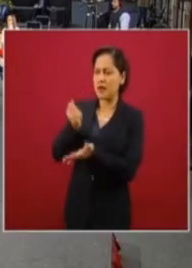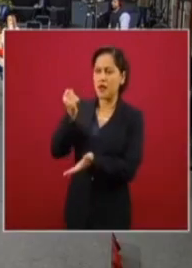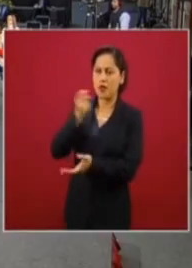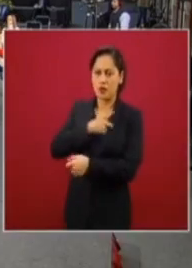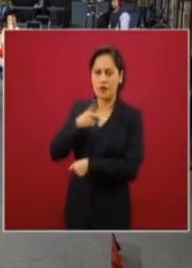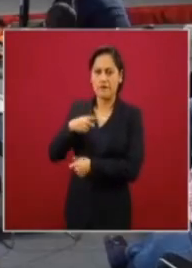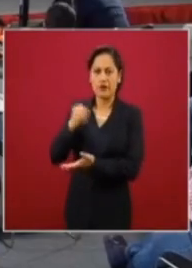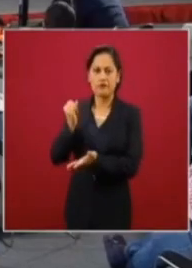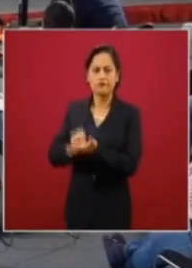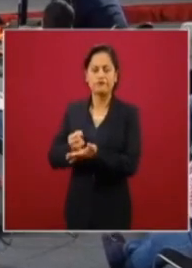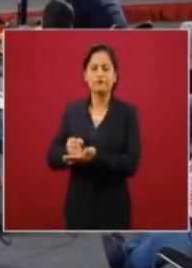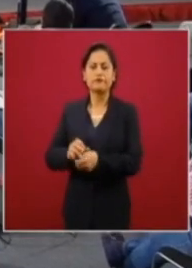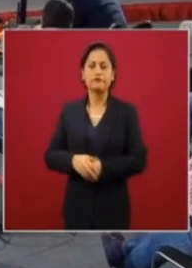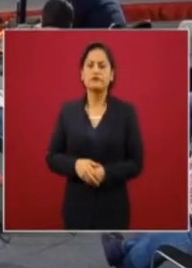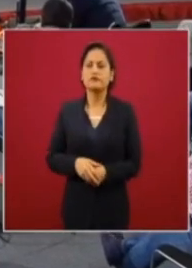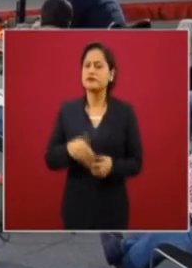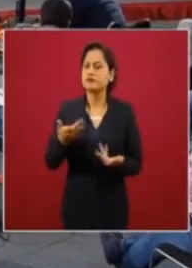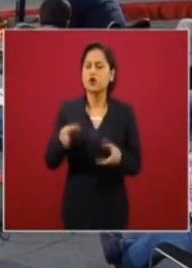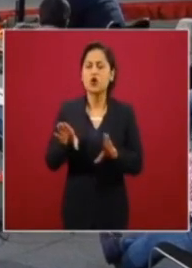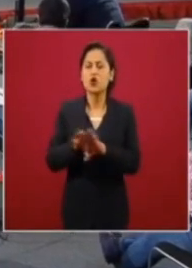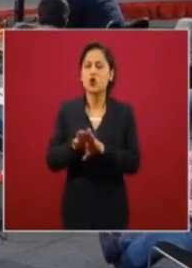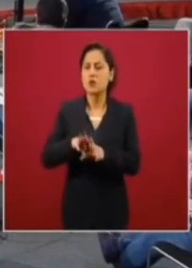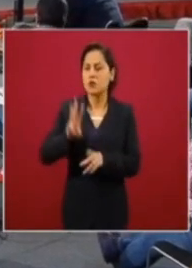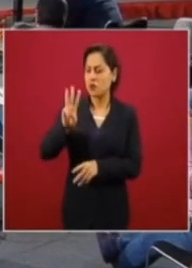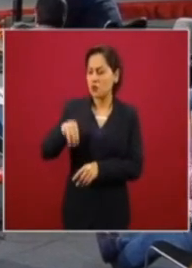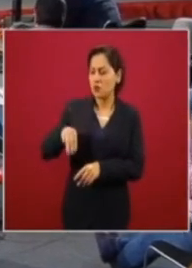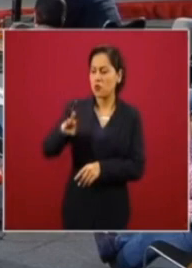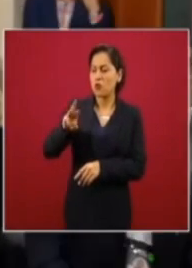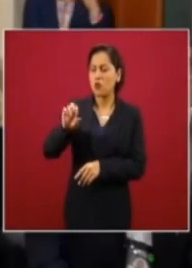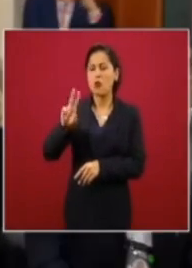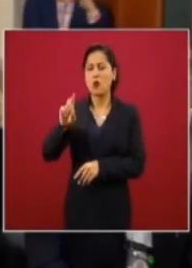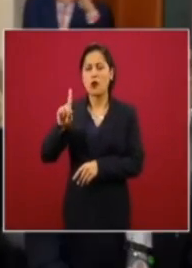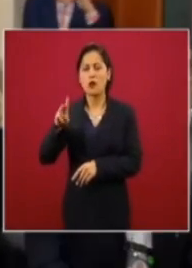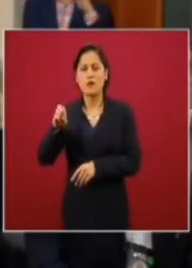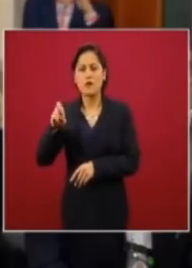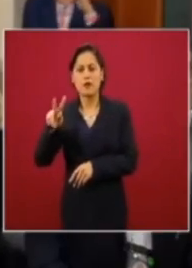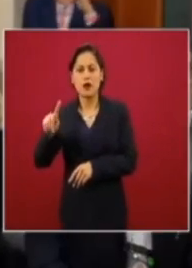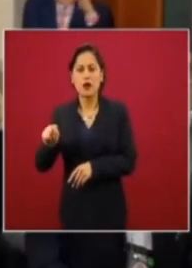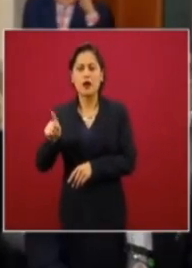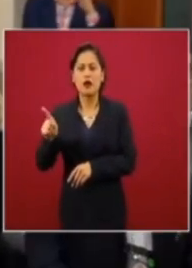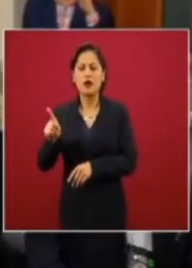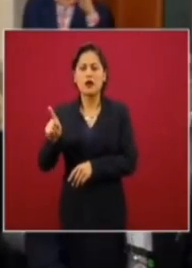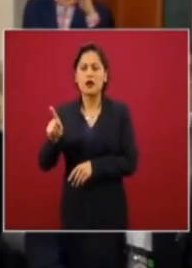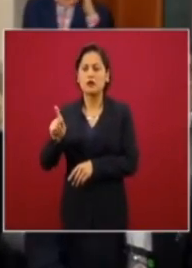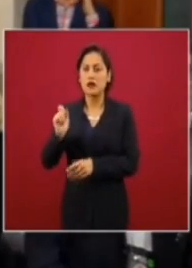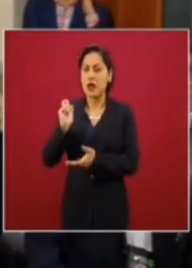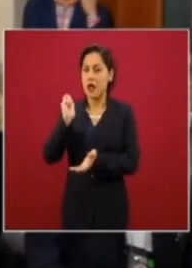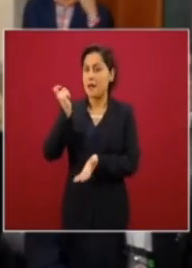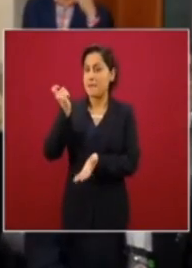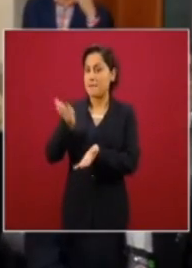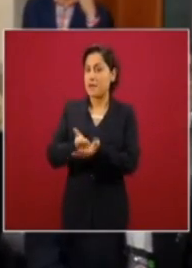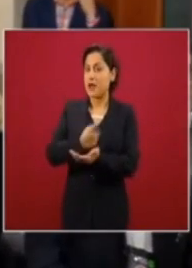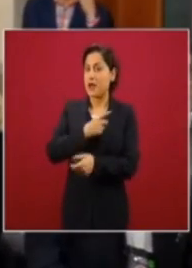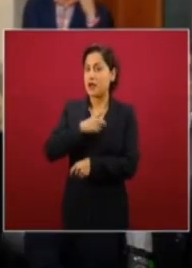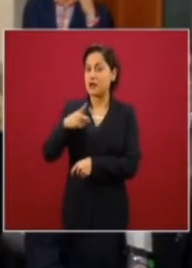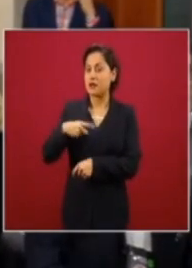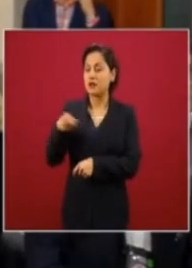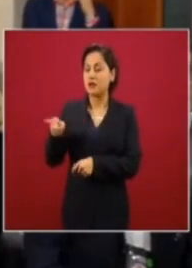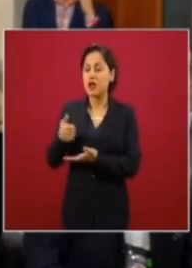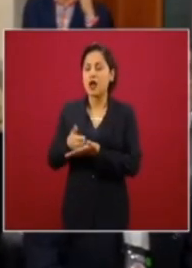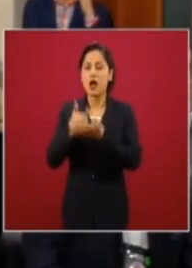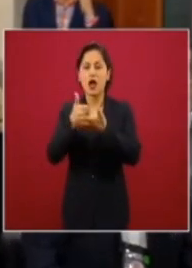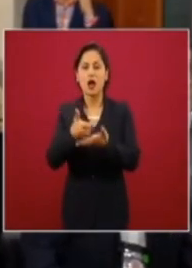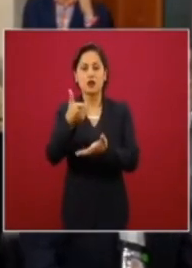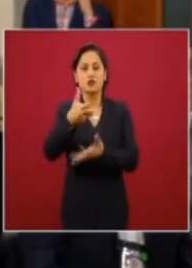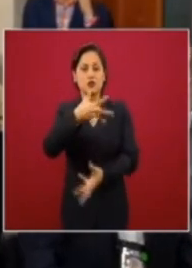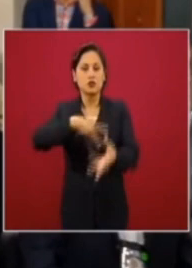abona que esta gran empresa pague una deuda que tenga, cómo abona la reactivación económica, y saber cómo va